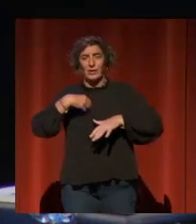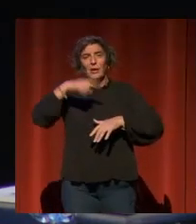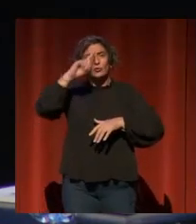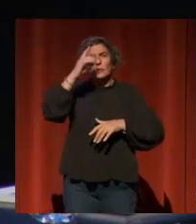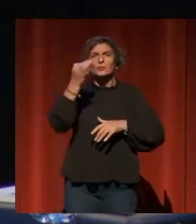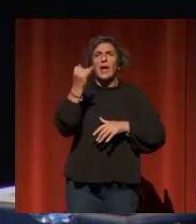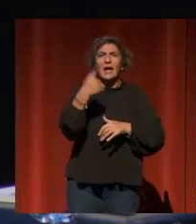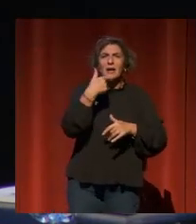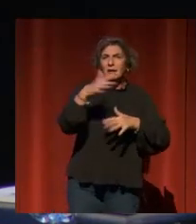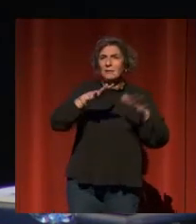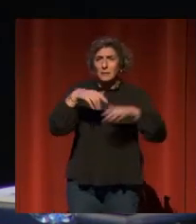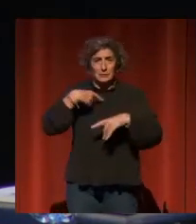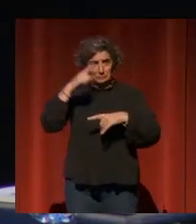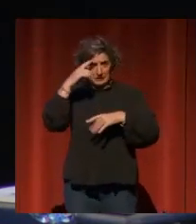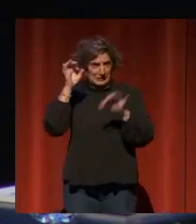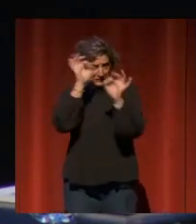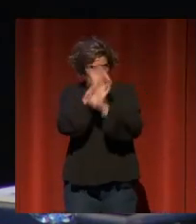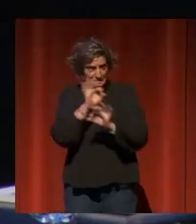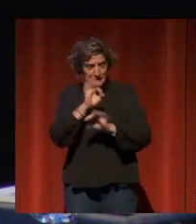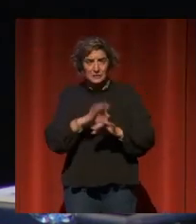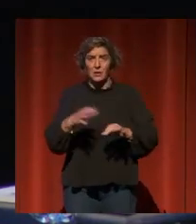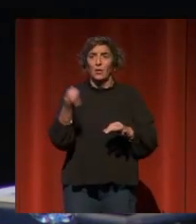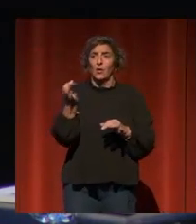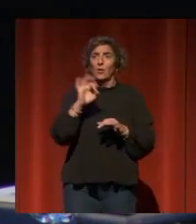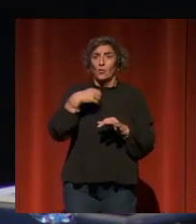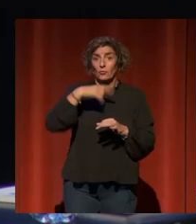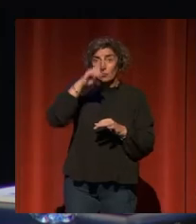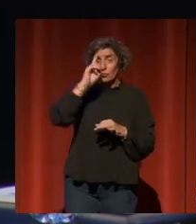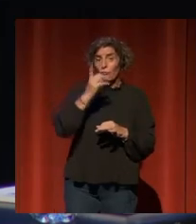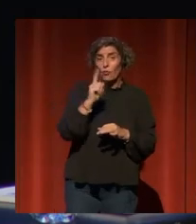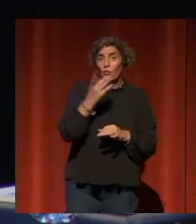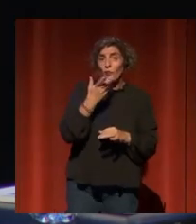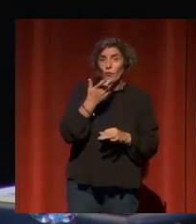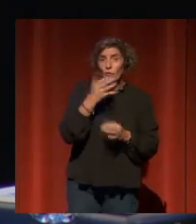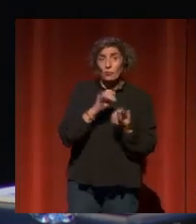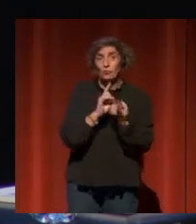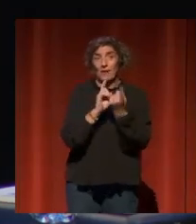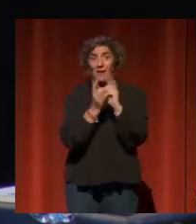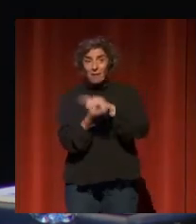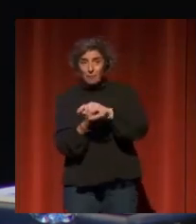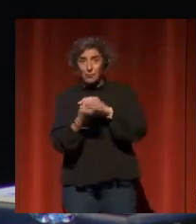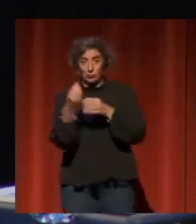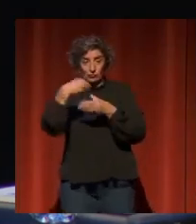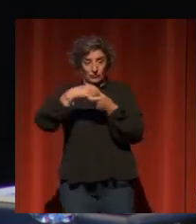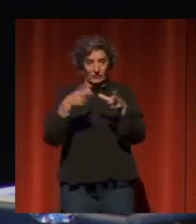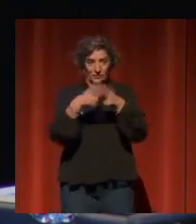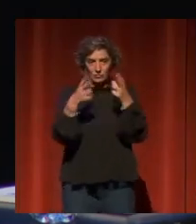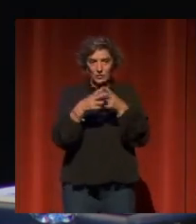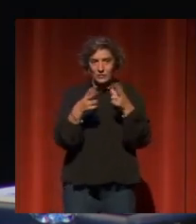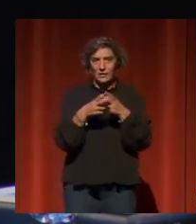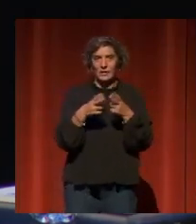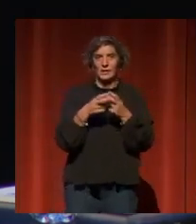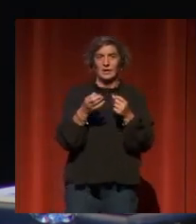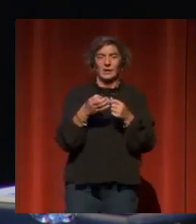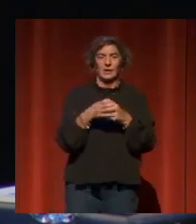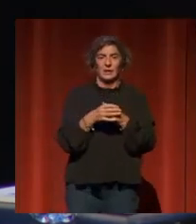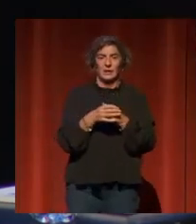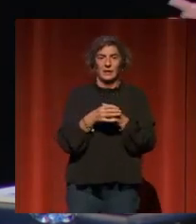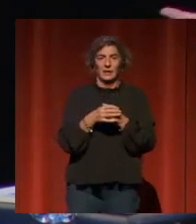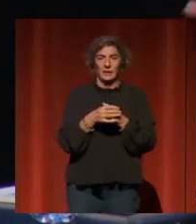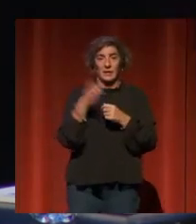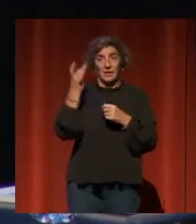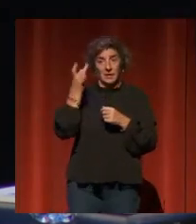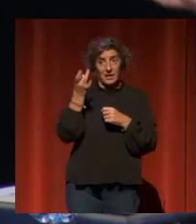que no sabemos Ah las las los cambios en la sociedad las ideas